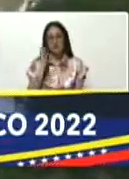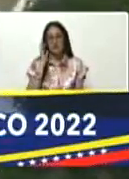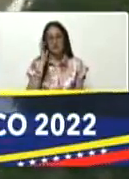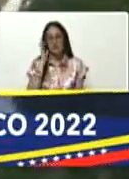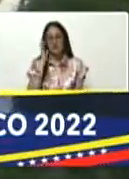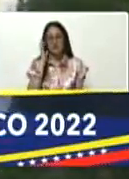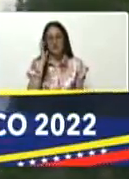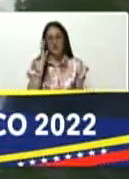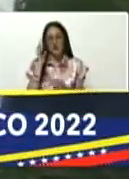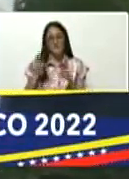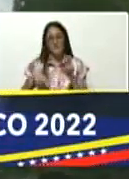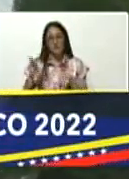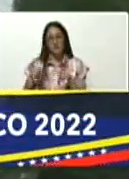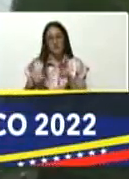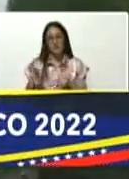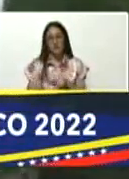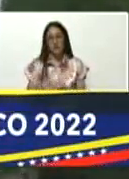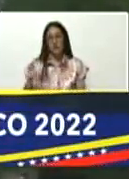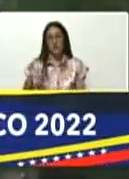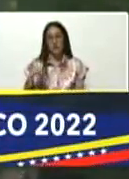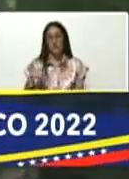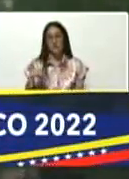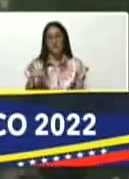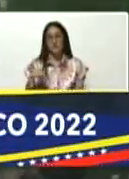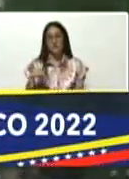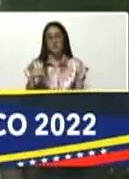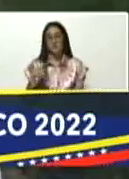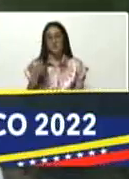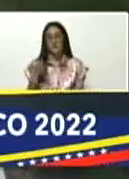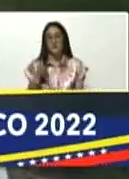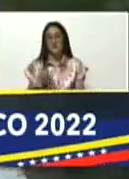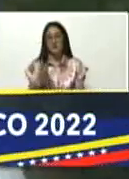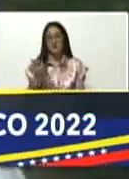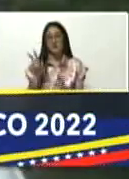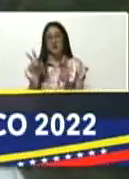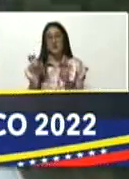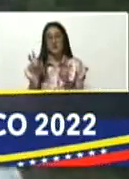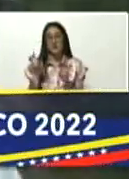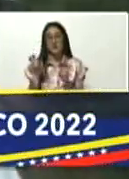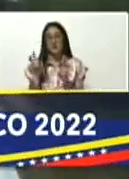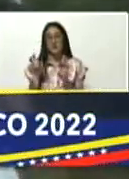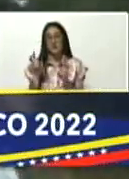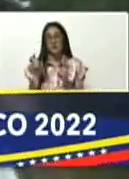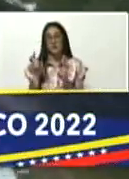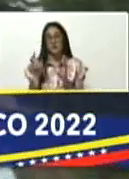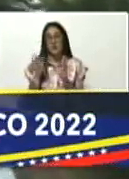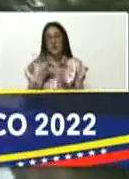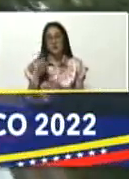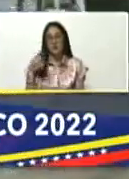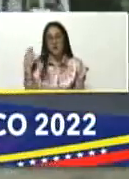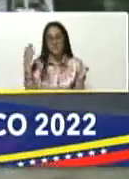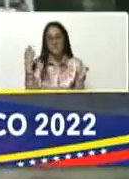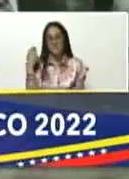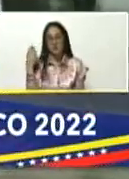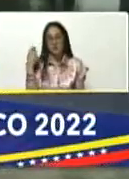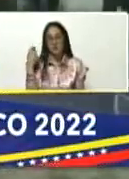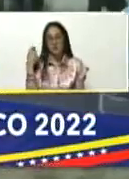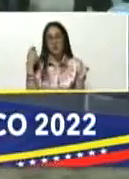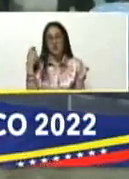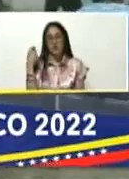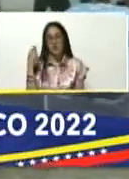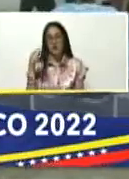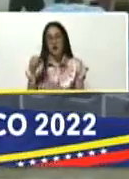pequeña exposición o esta exposición, sobre todo sobre el tema agroindustrial en el estado Apure, nuestra planta de